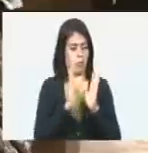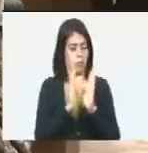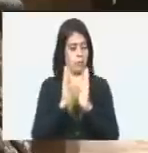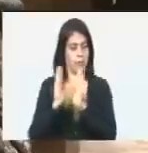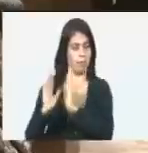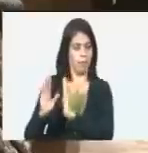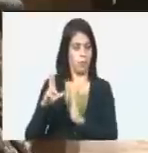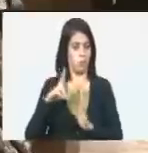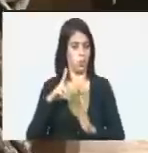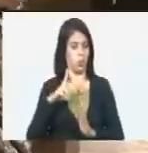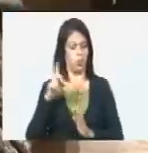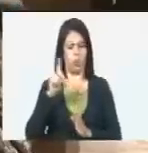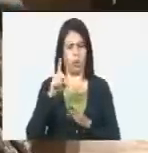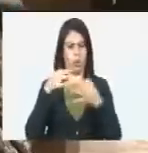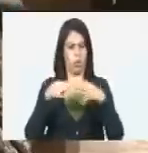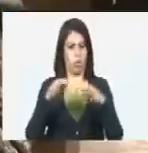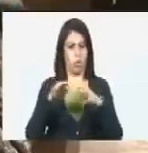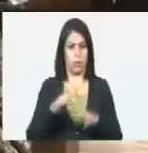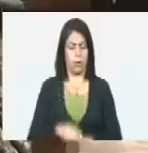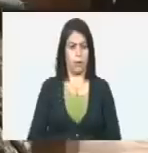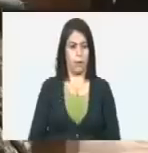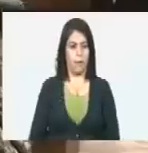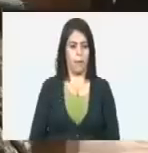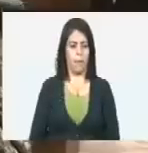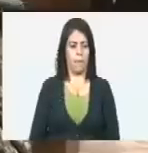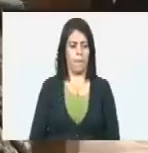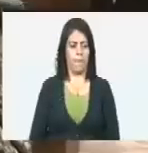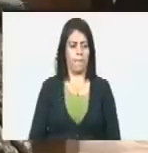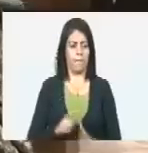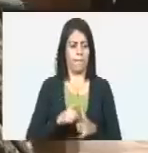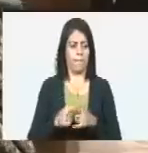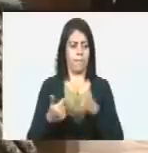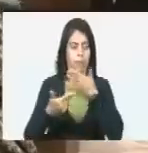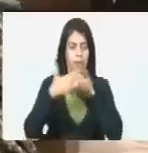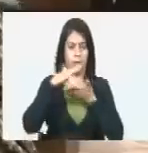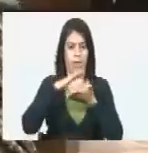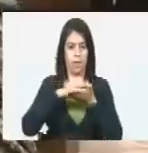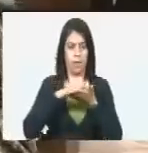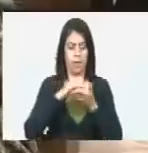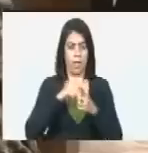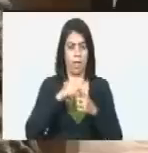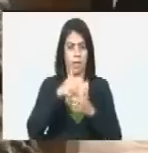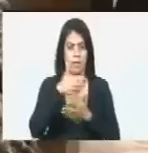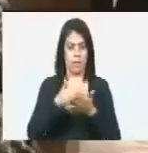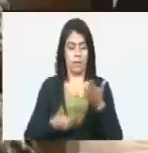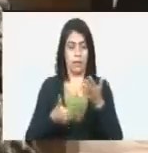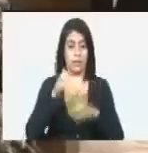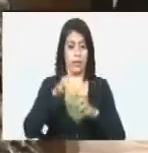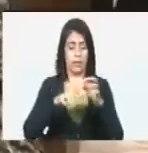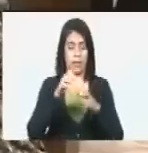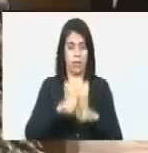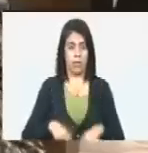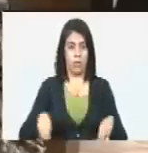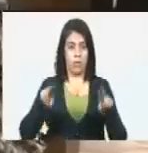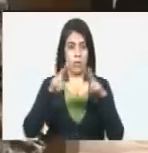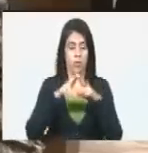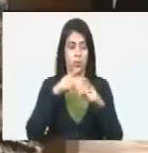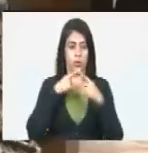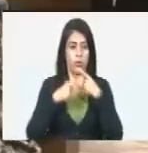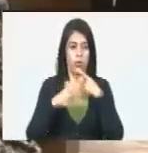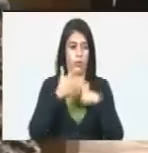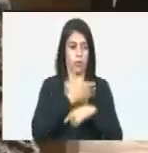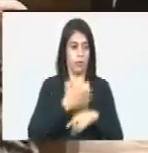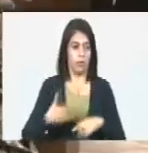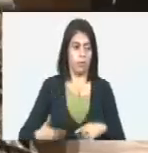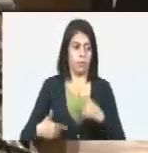poco respetuosa, poco diplomática, pero en todo caso, pues la carta del secretario general al presidente Nicolás